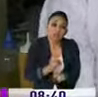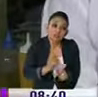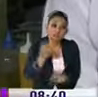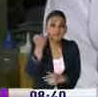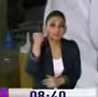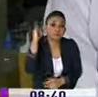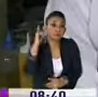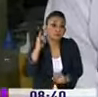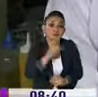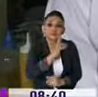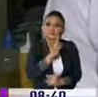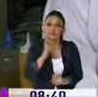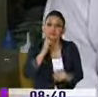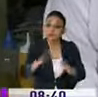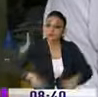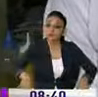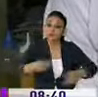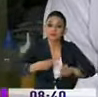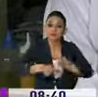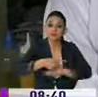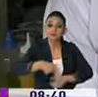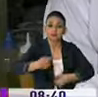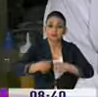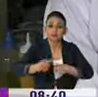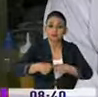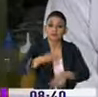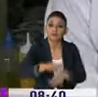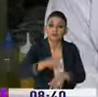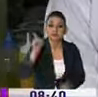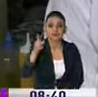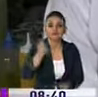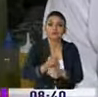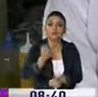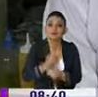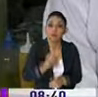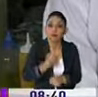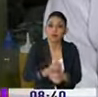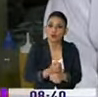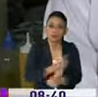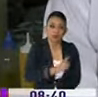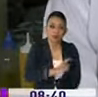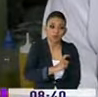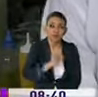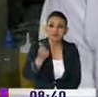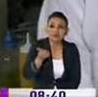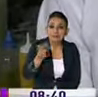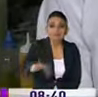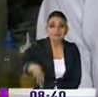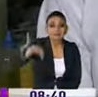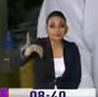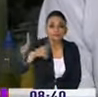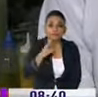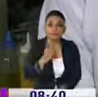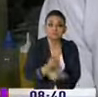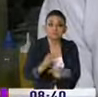nos pusimos este negocio aquí en Quito por la necesidad de que los sueldos no alcanzaban, ¿no?